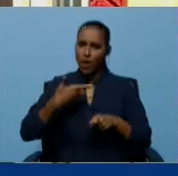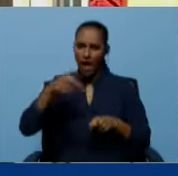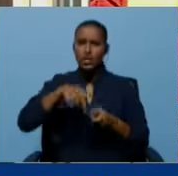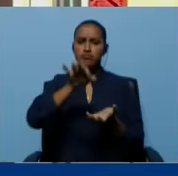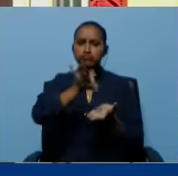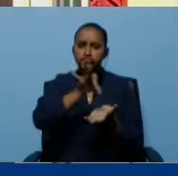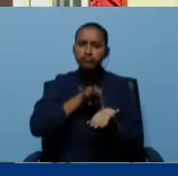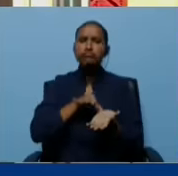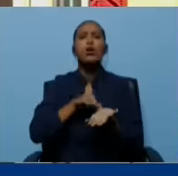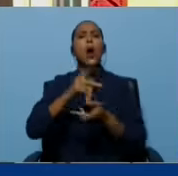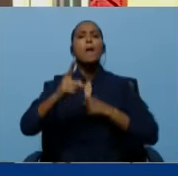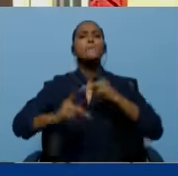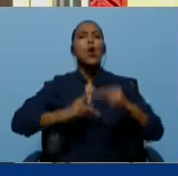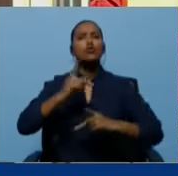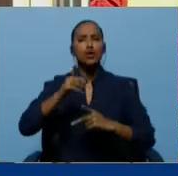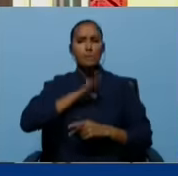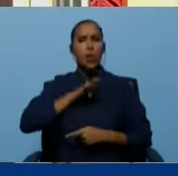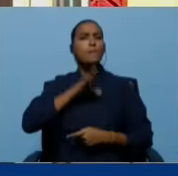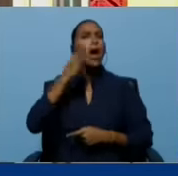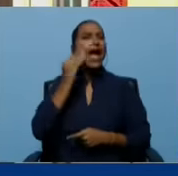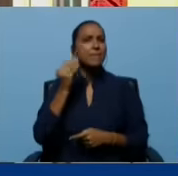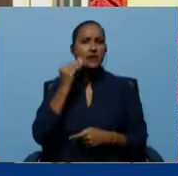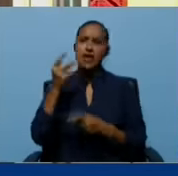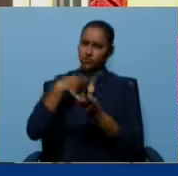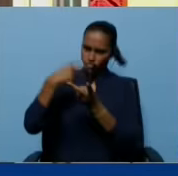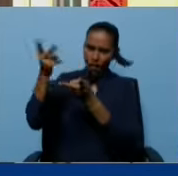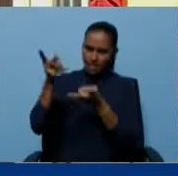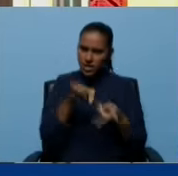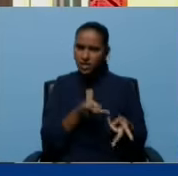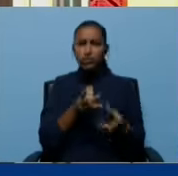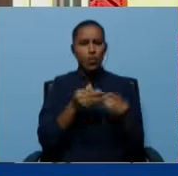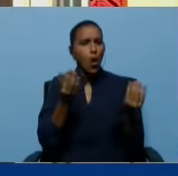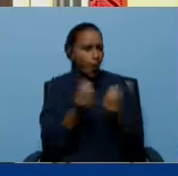también, con su experiencia, con las comunas.